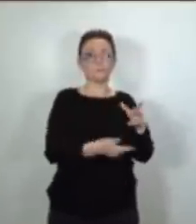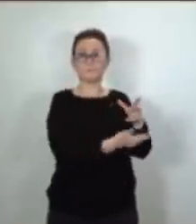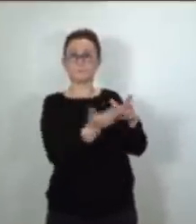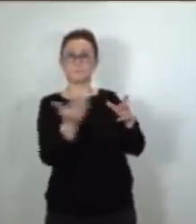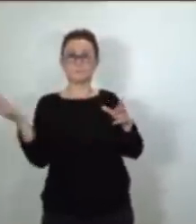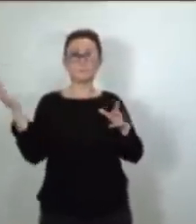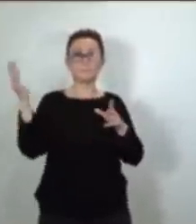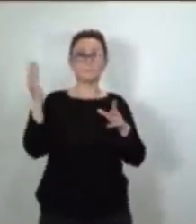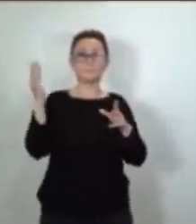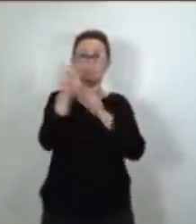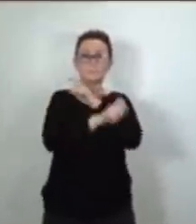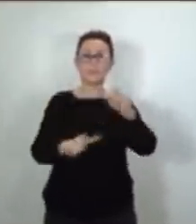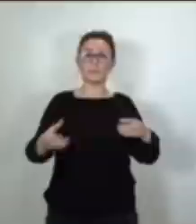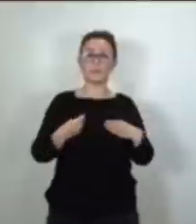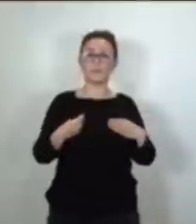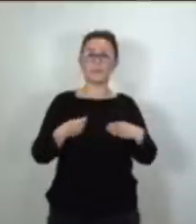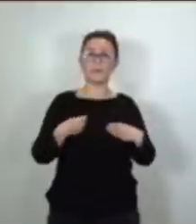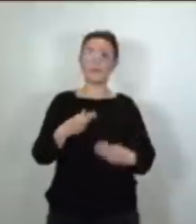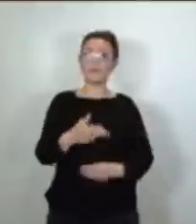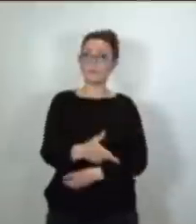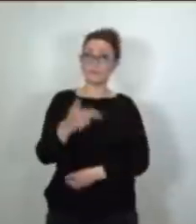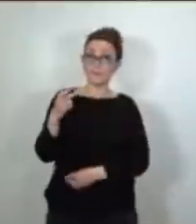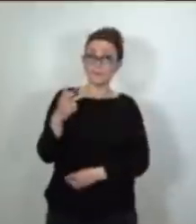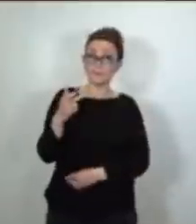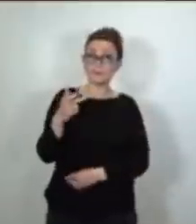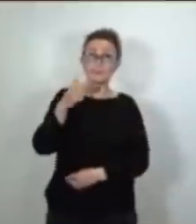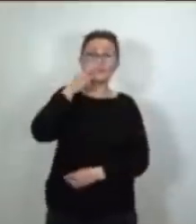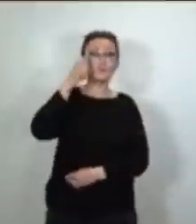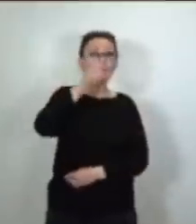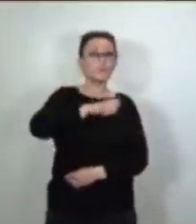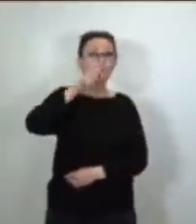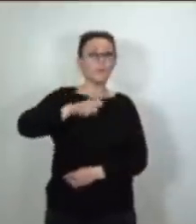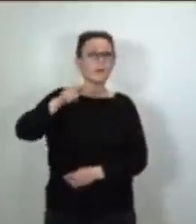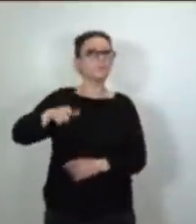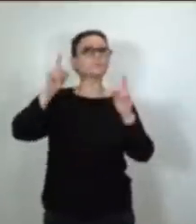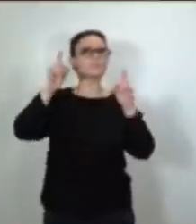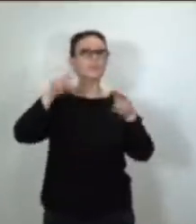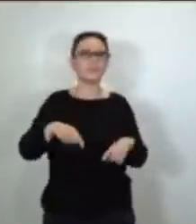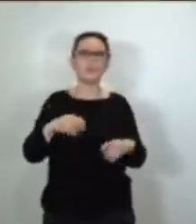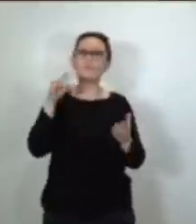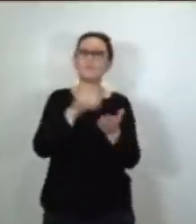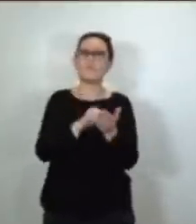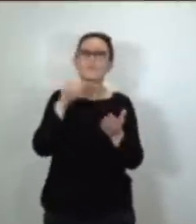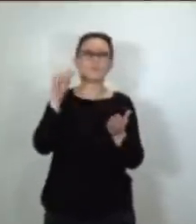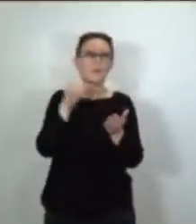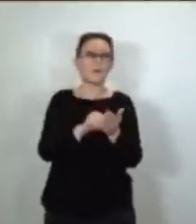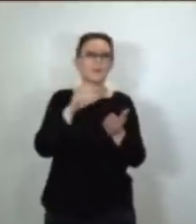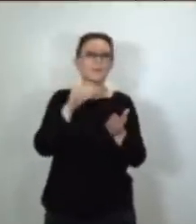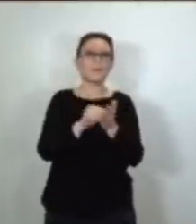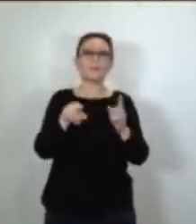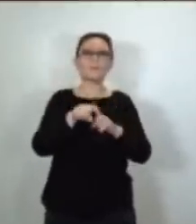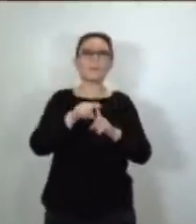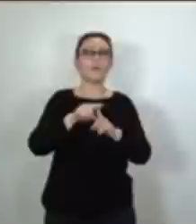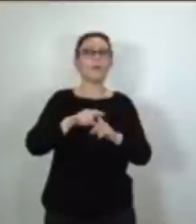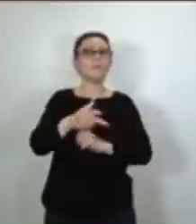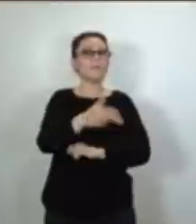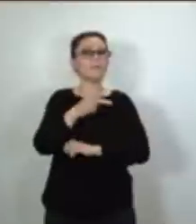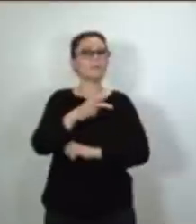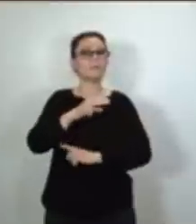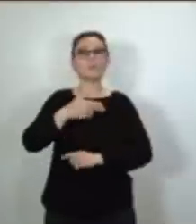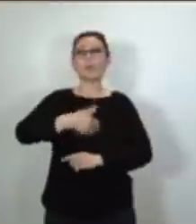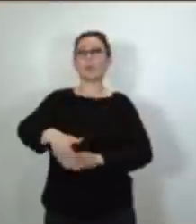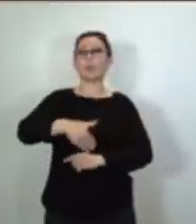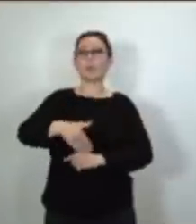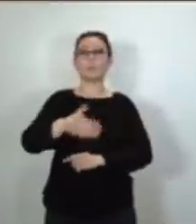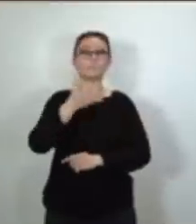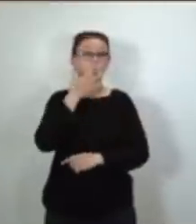ciudadanía. Estos derechos, que siendo también derechos humanos, han sido demasiadas veces considerados derechos de segunda categoría, no hay más que